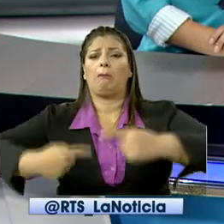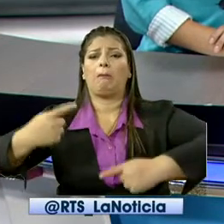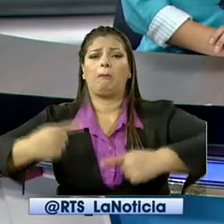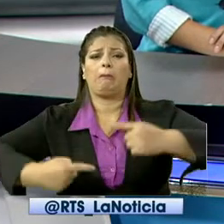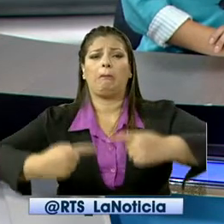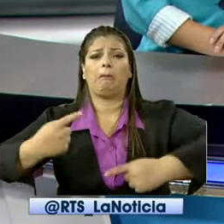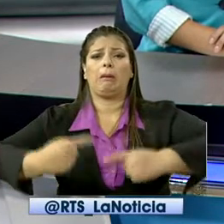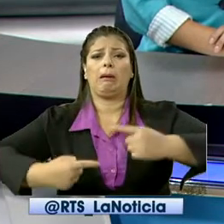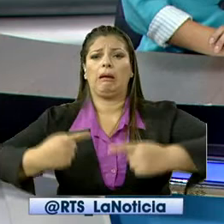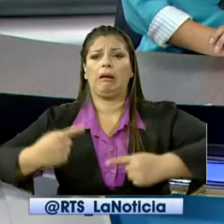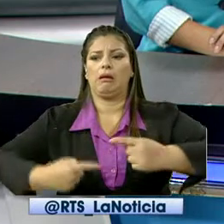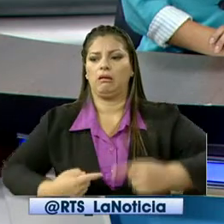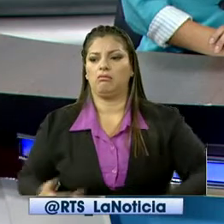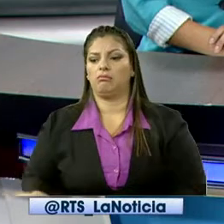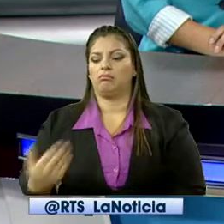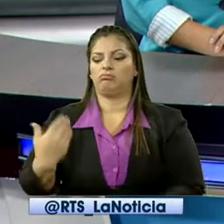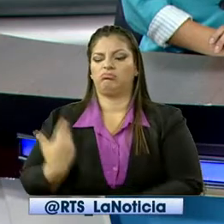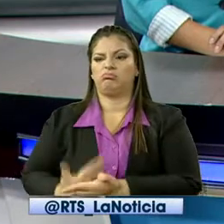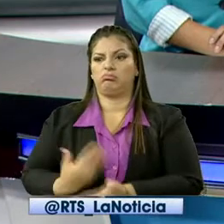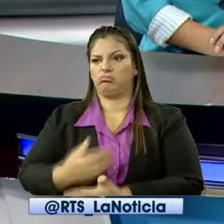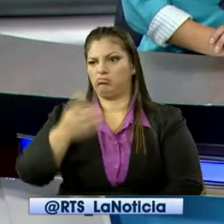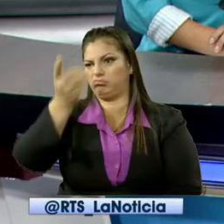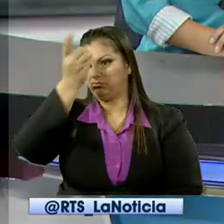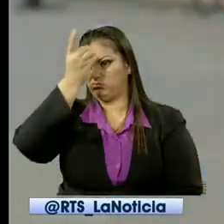una supuesta deuda.